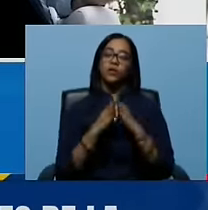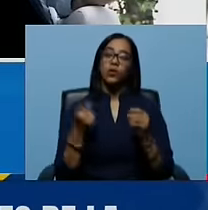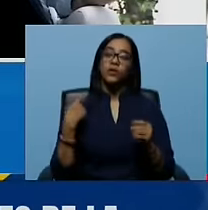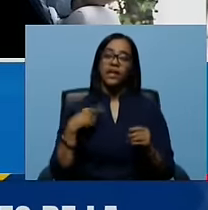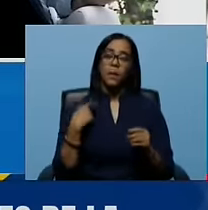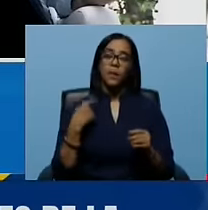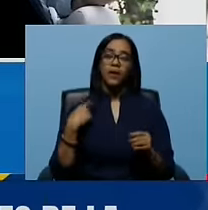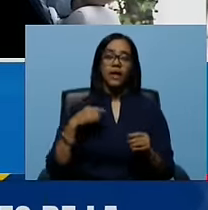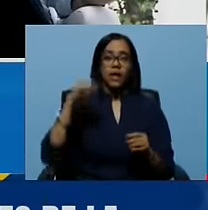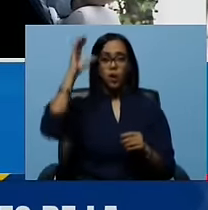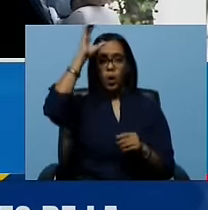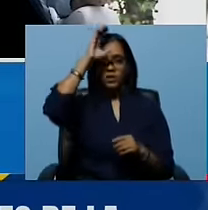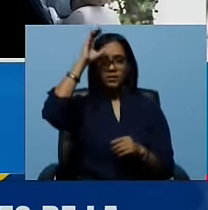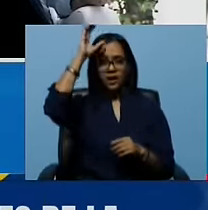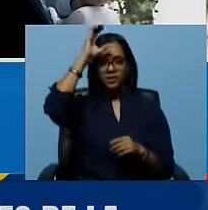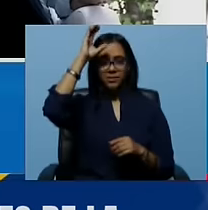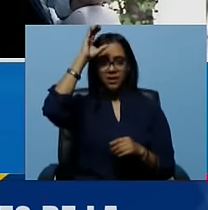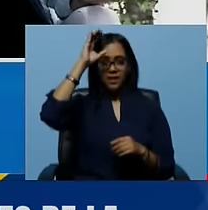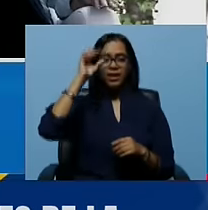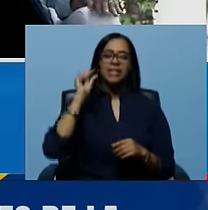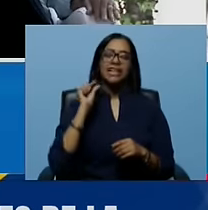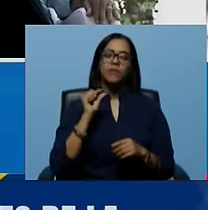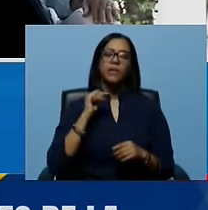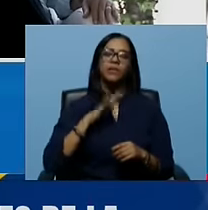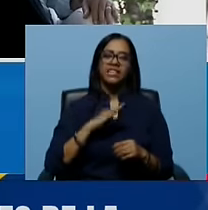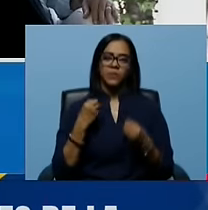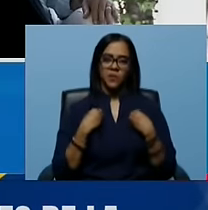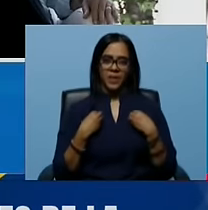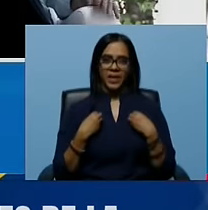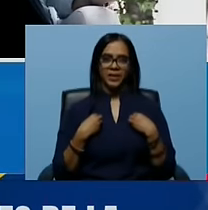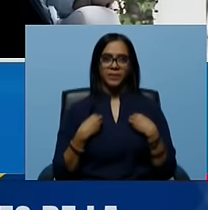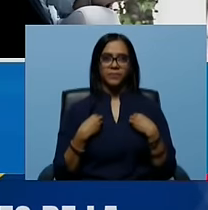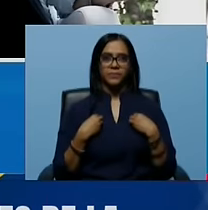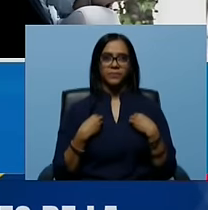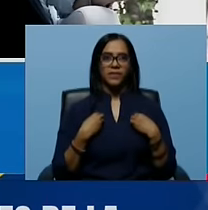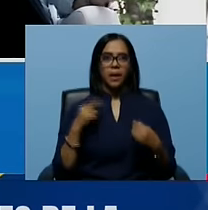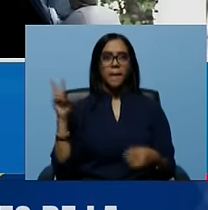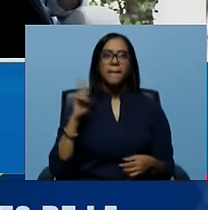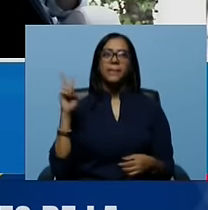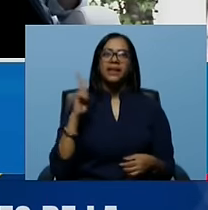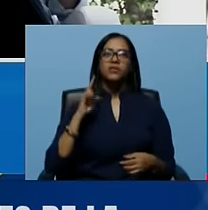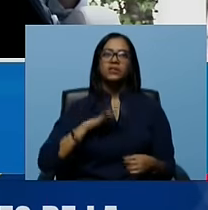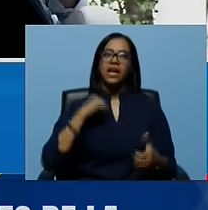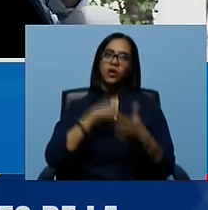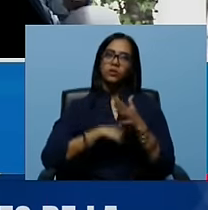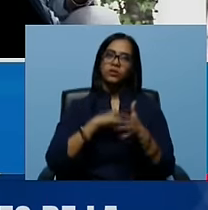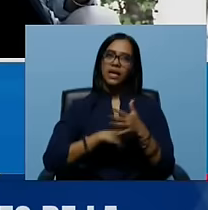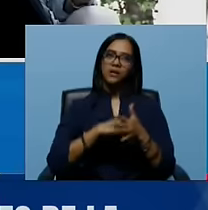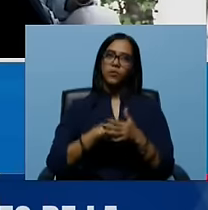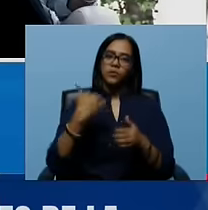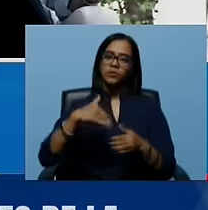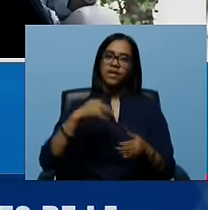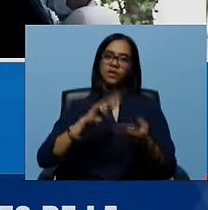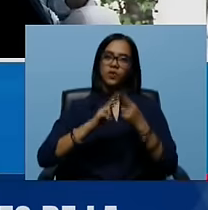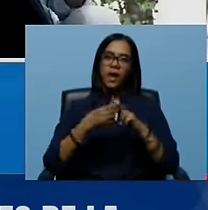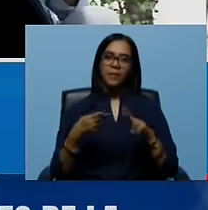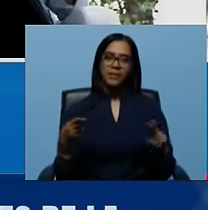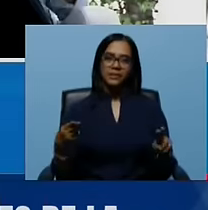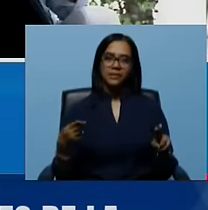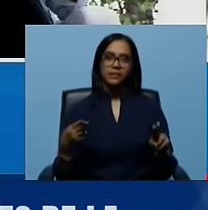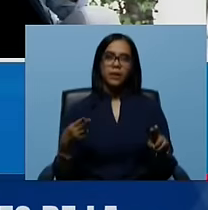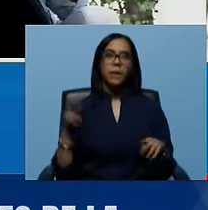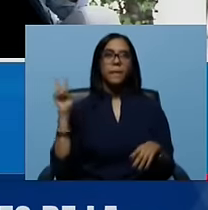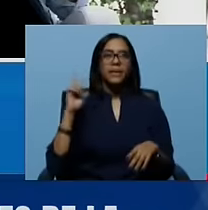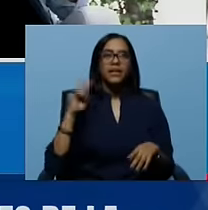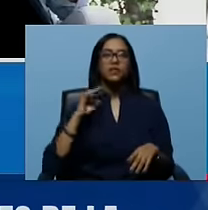tener conciencia del momento que estamos viviendo. Venezuela está luchando por su derecho a la paz.